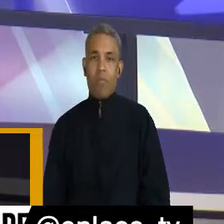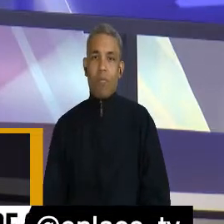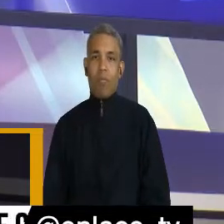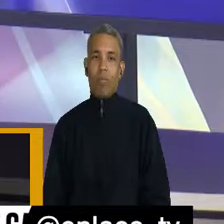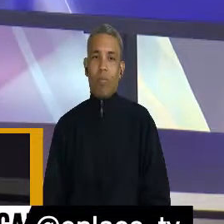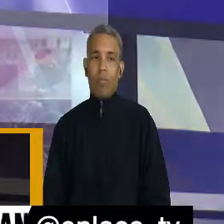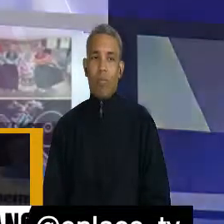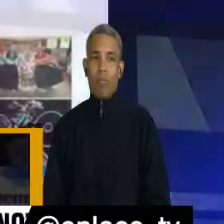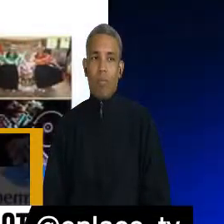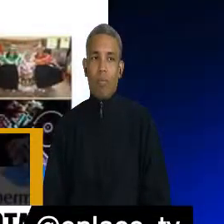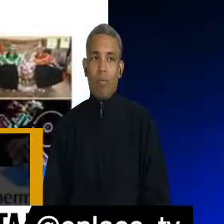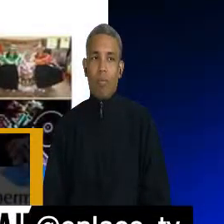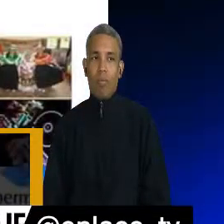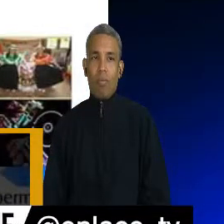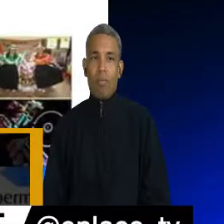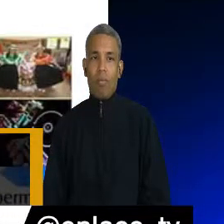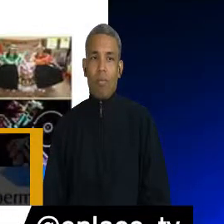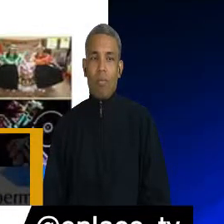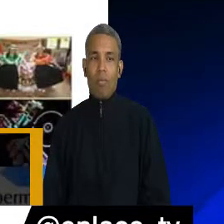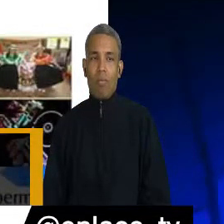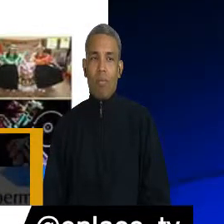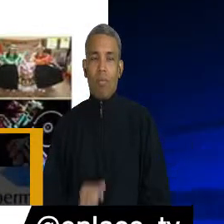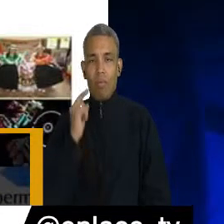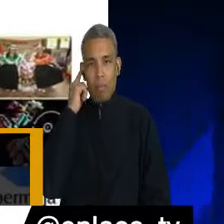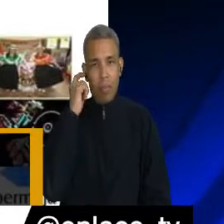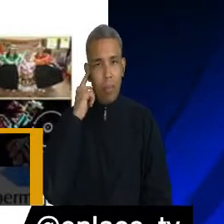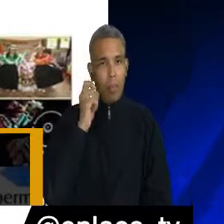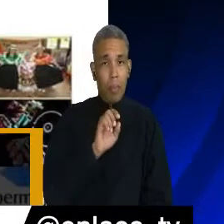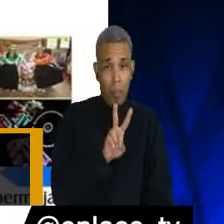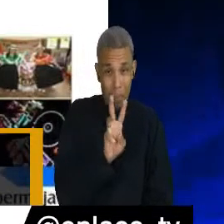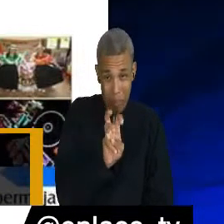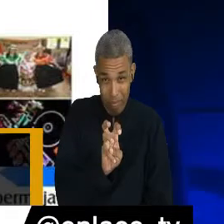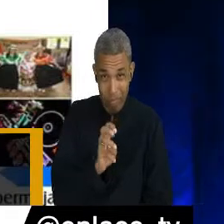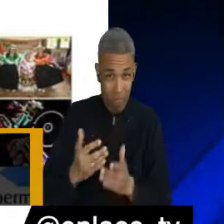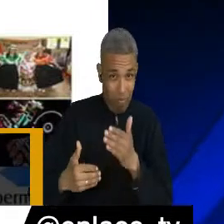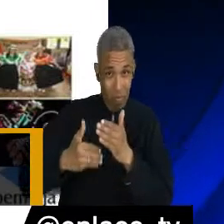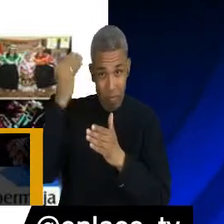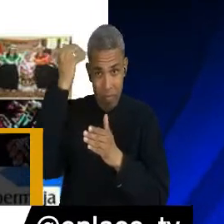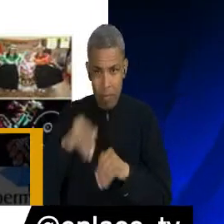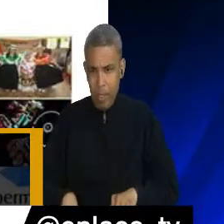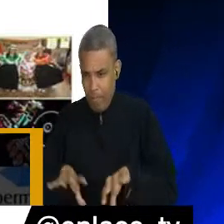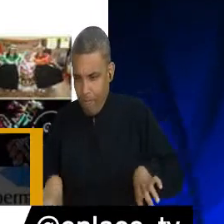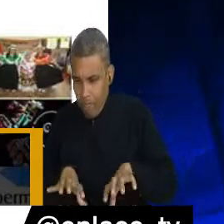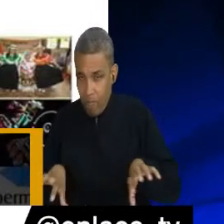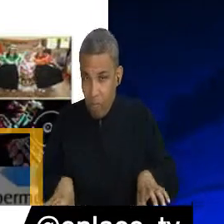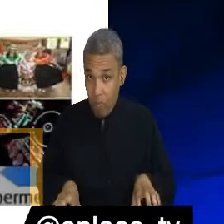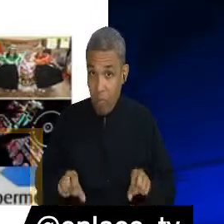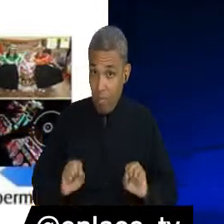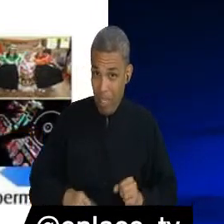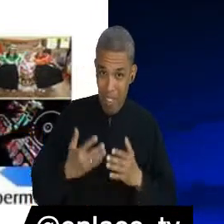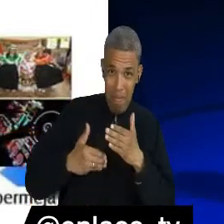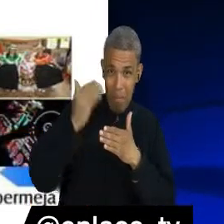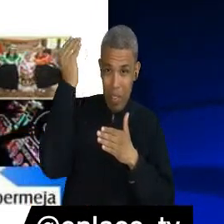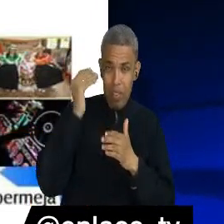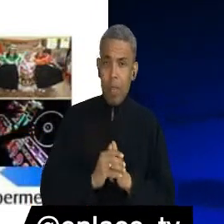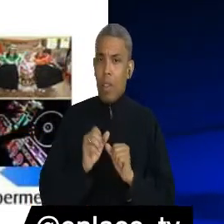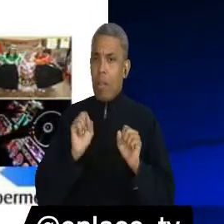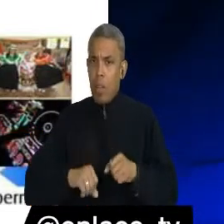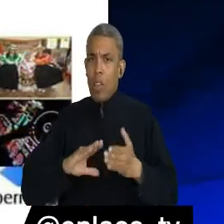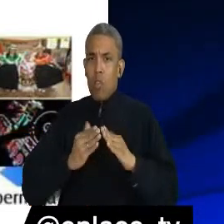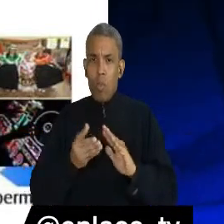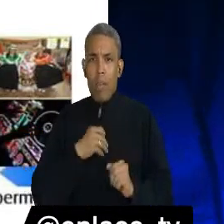parte de este encuentro. Bueno, desde el 28 iniciamos con diferentes actividades, le decimos a toda la comunidad de Barranca Bermeja que participe,